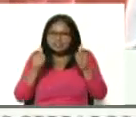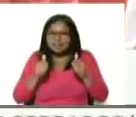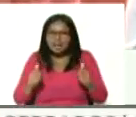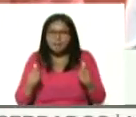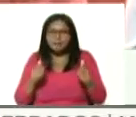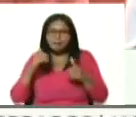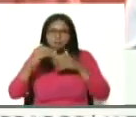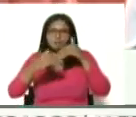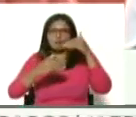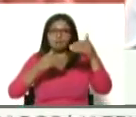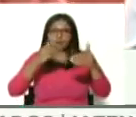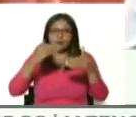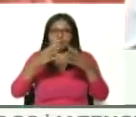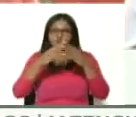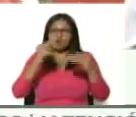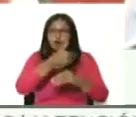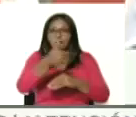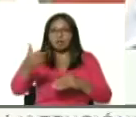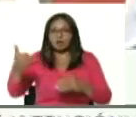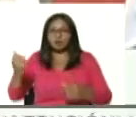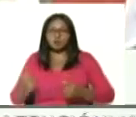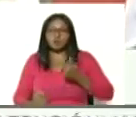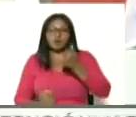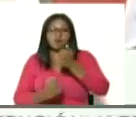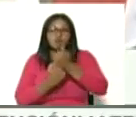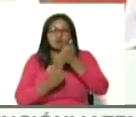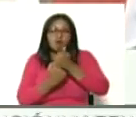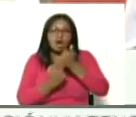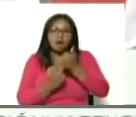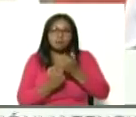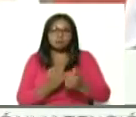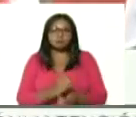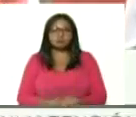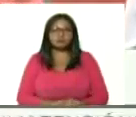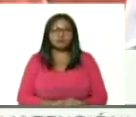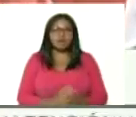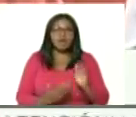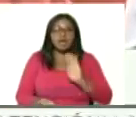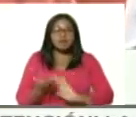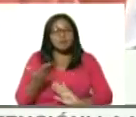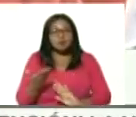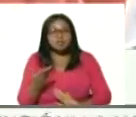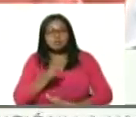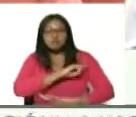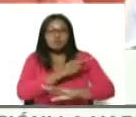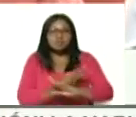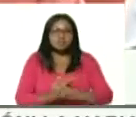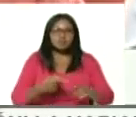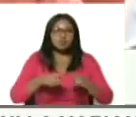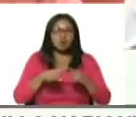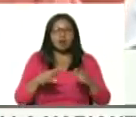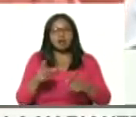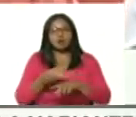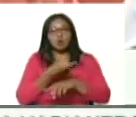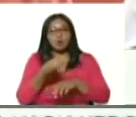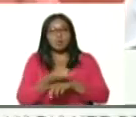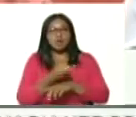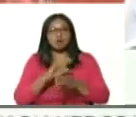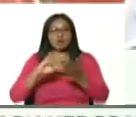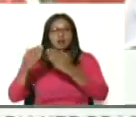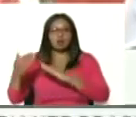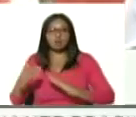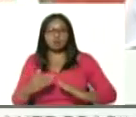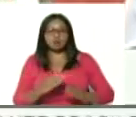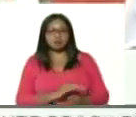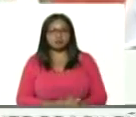todos nos entreayudamos, que es un término también robinsoniano, y por supuesto fortalecemos el gobierno de la comunidad.